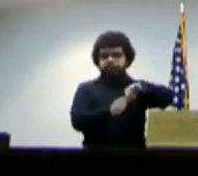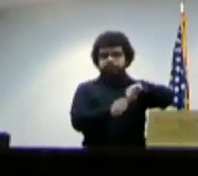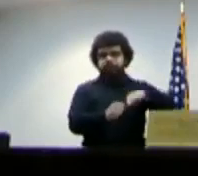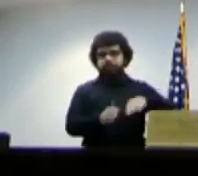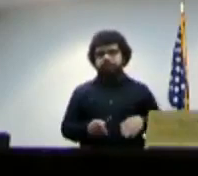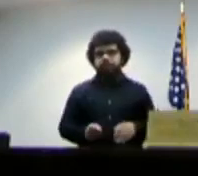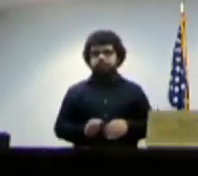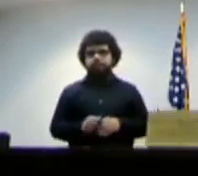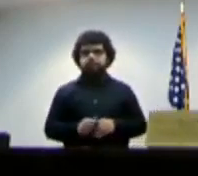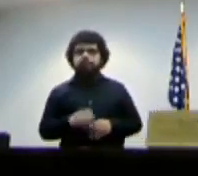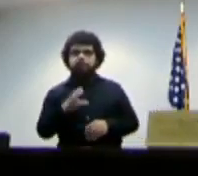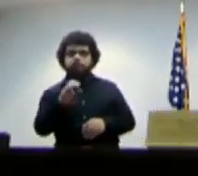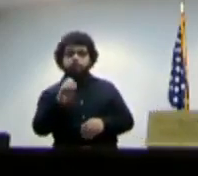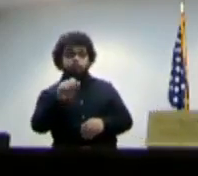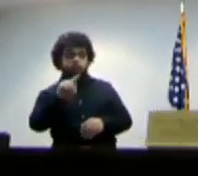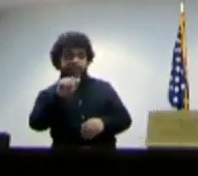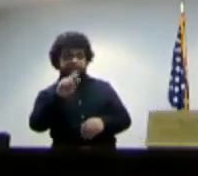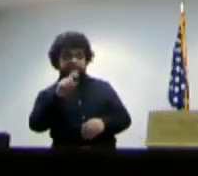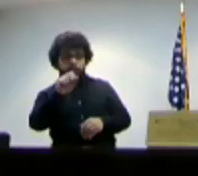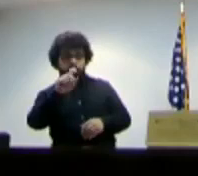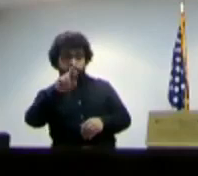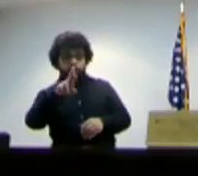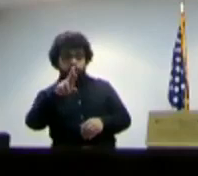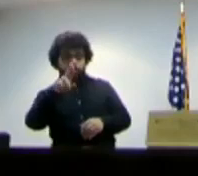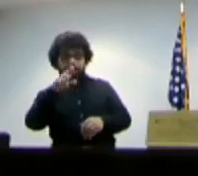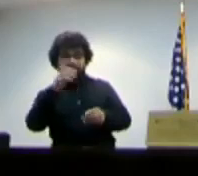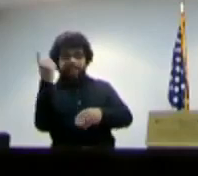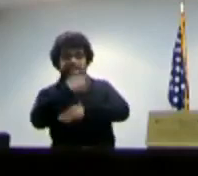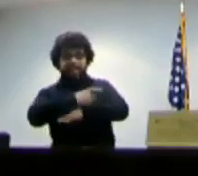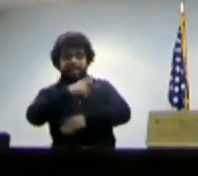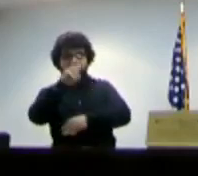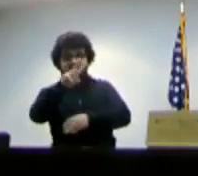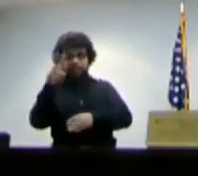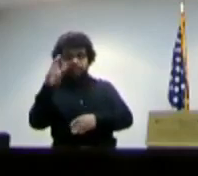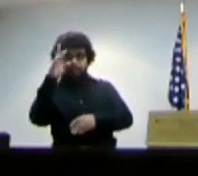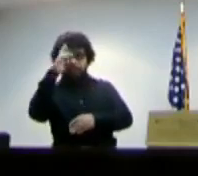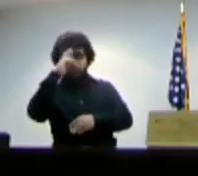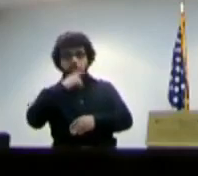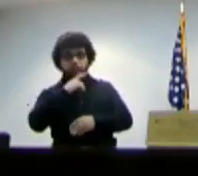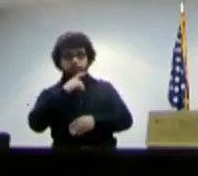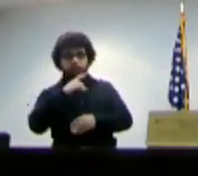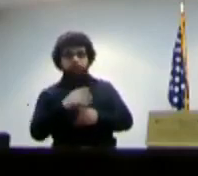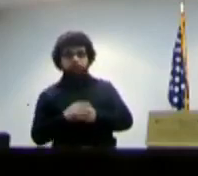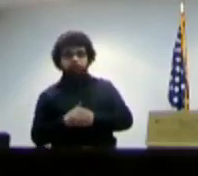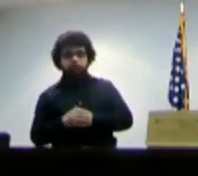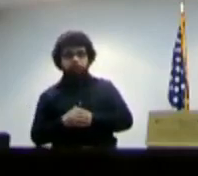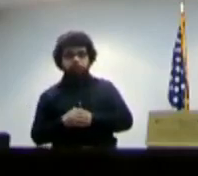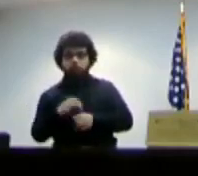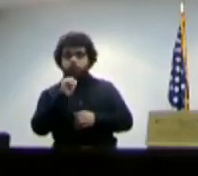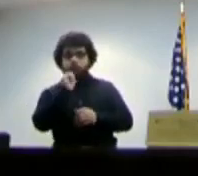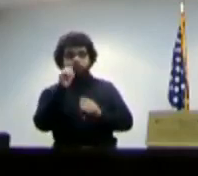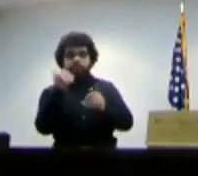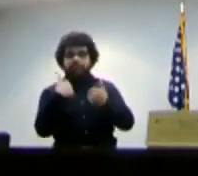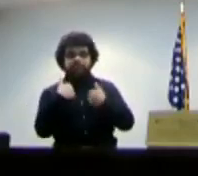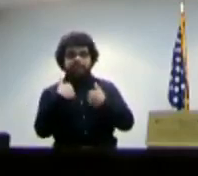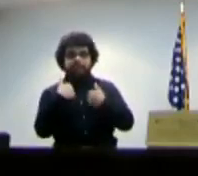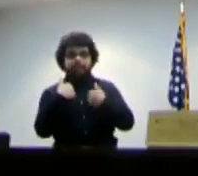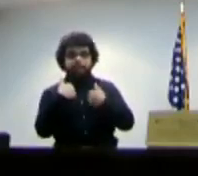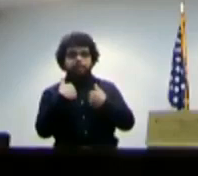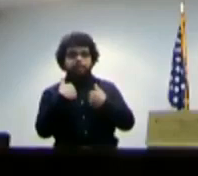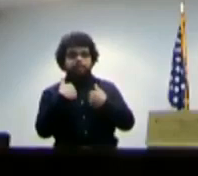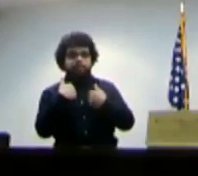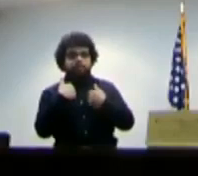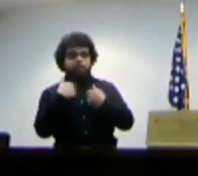unidad de Costa Azul. Correcto. El 22. El 22 no hubo ningún evento de deficiencia de generación.